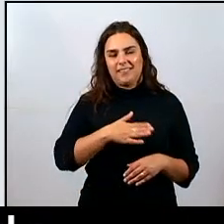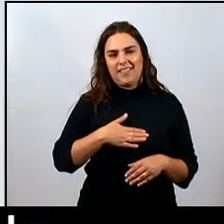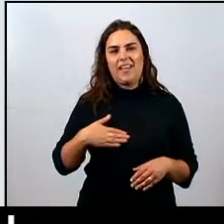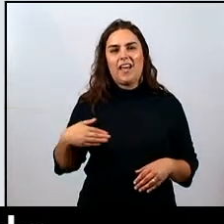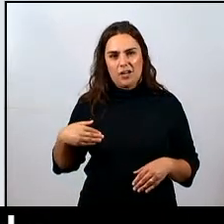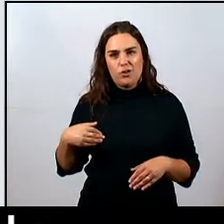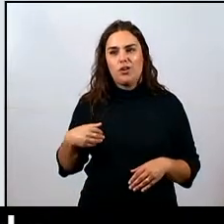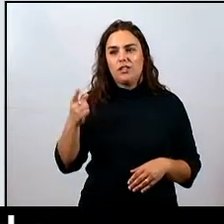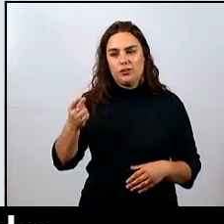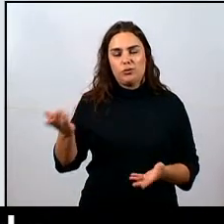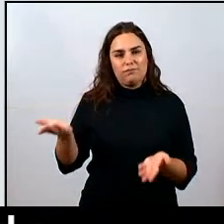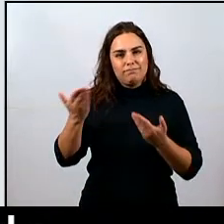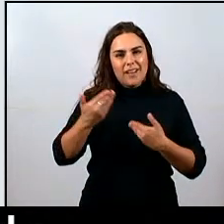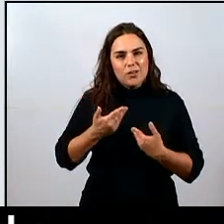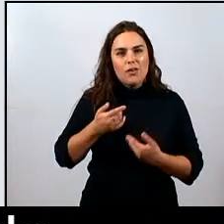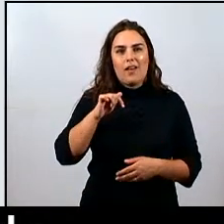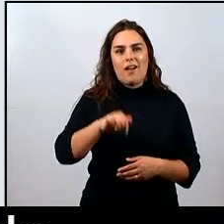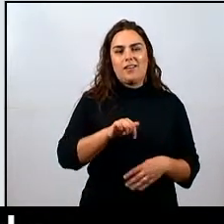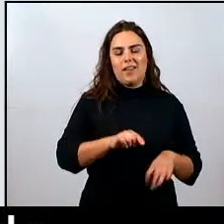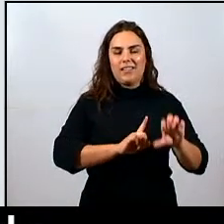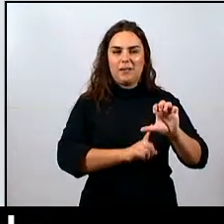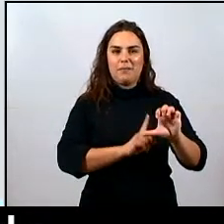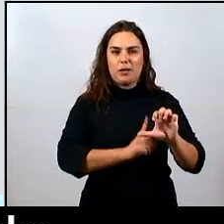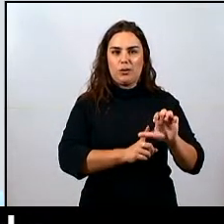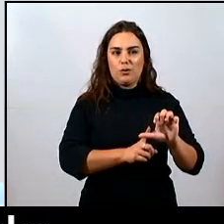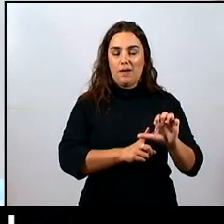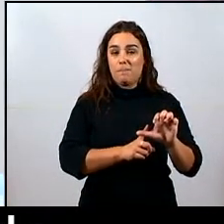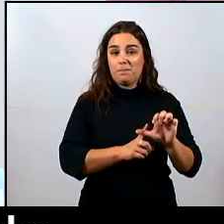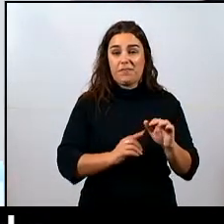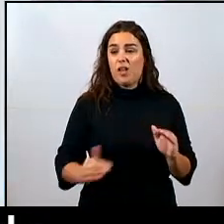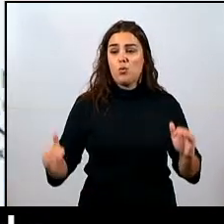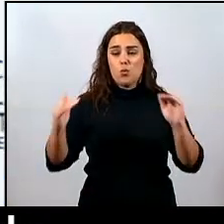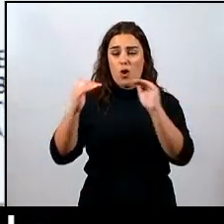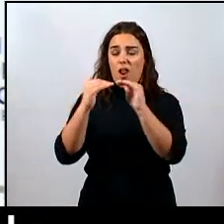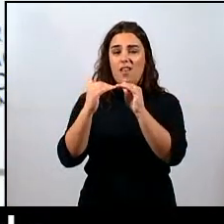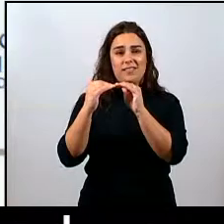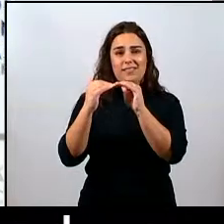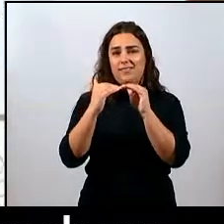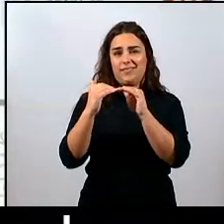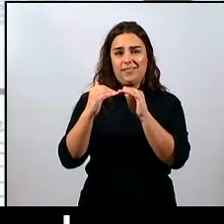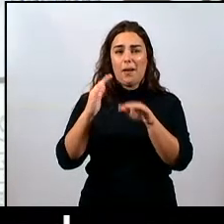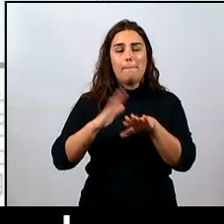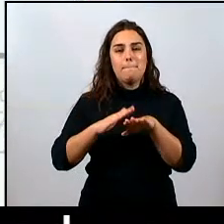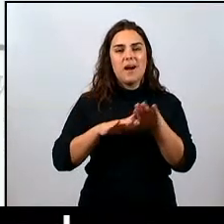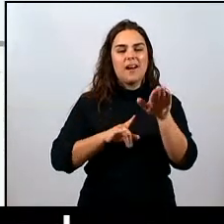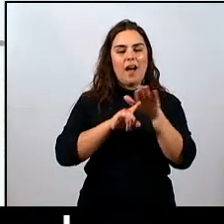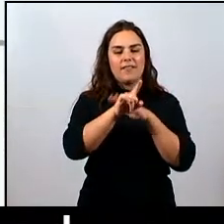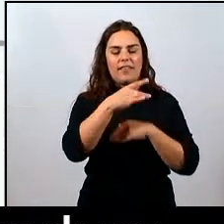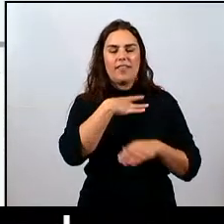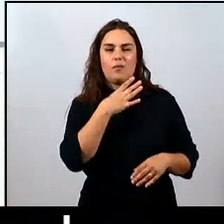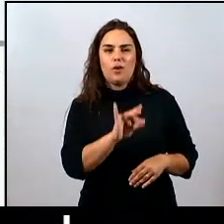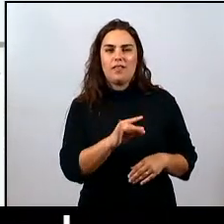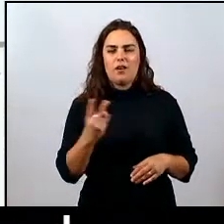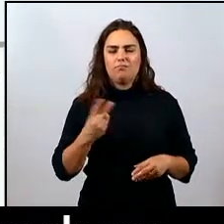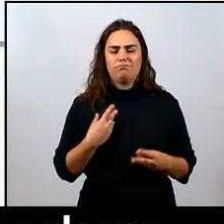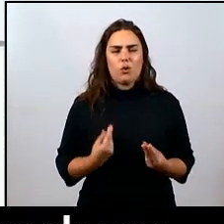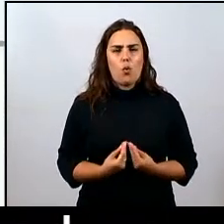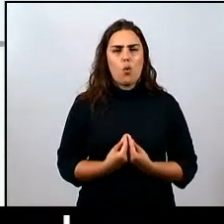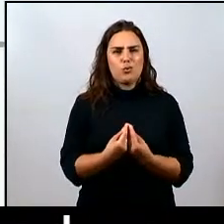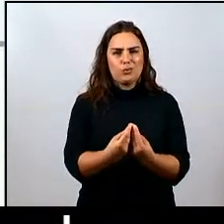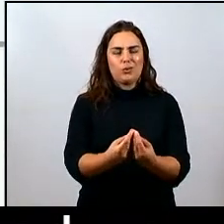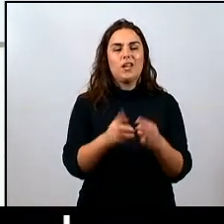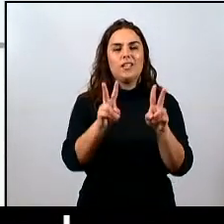que hayas tendido la mano de esta manera a Extremadura, de igual a igual, para que podamos avanzar juntos en